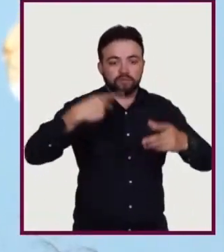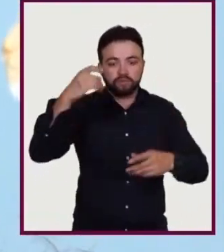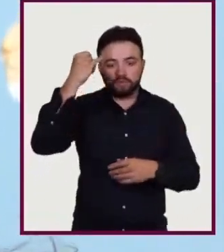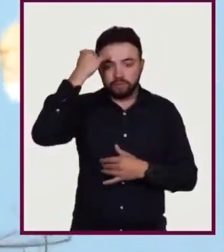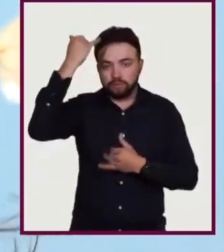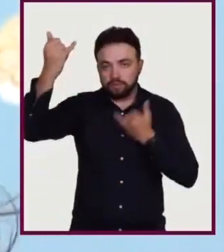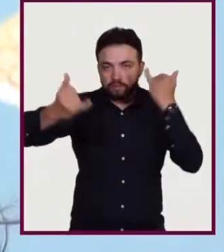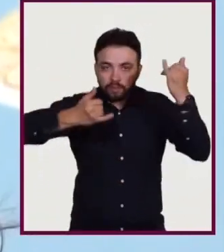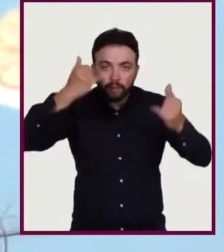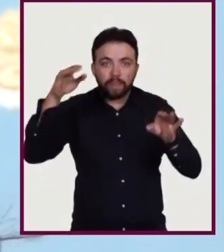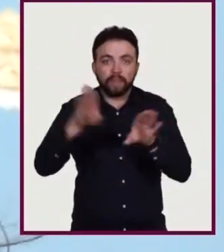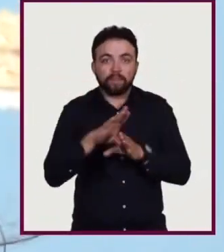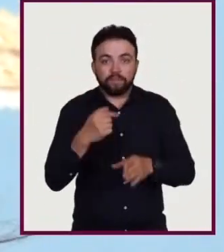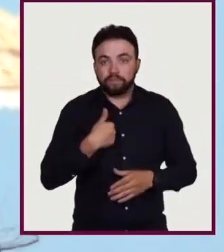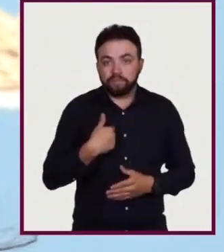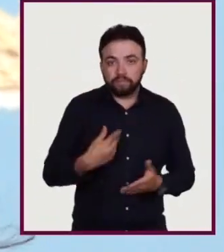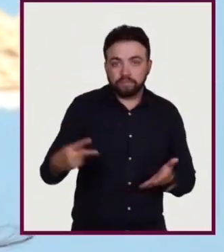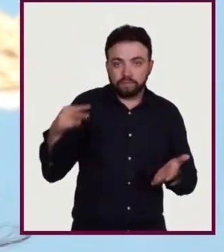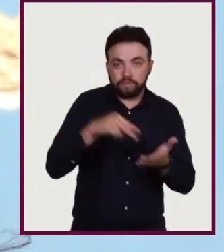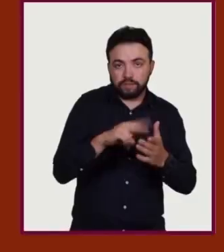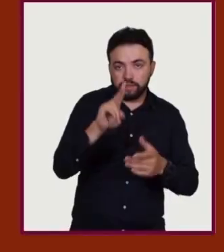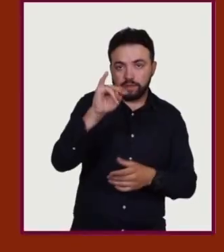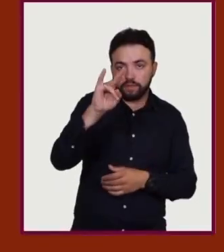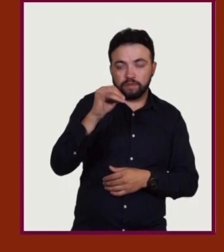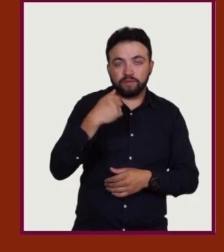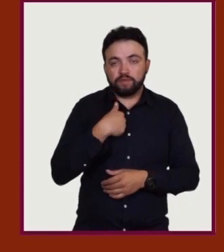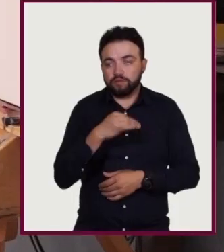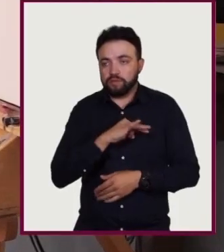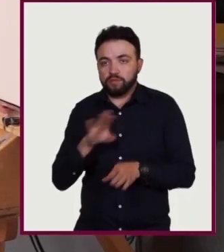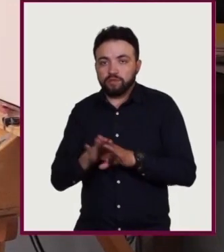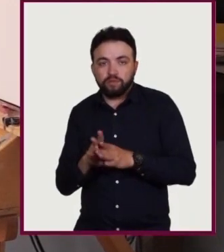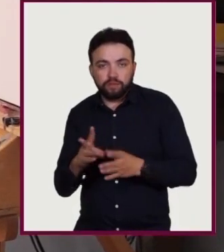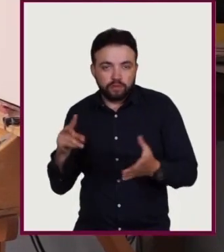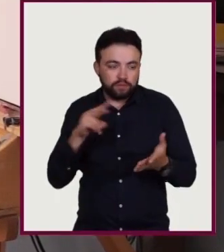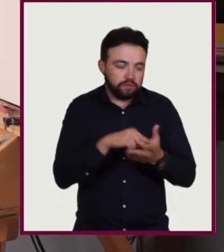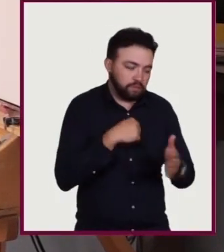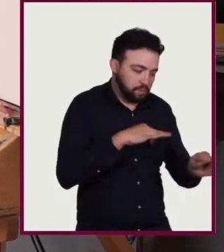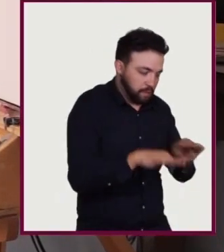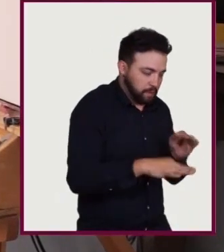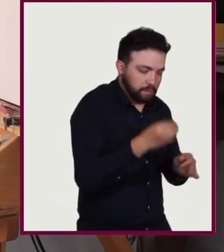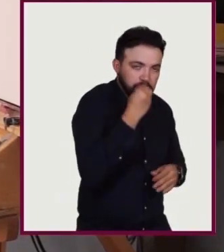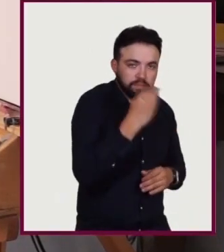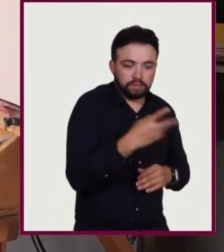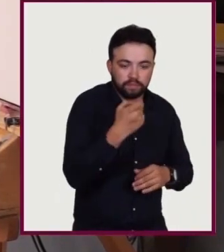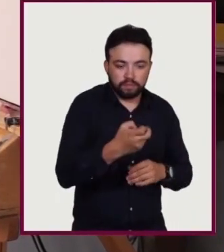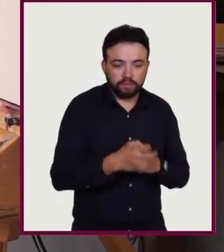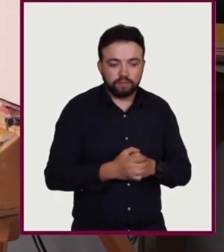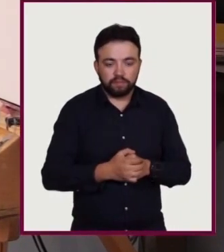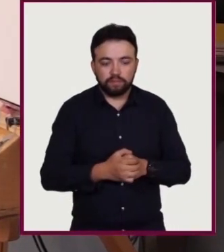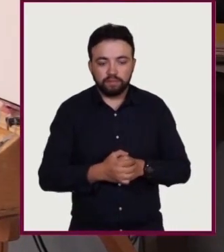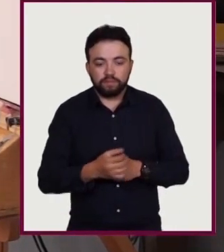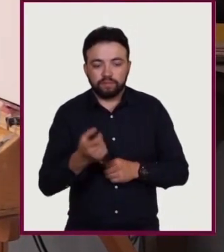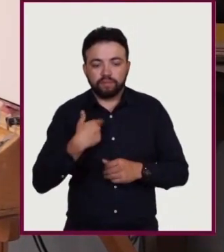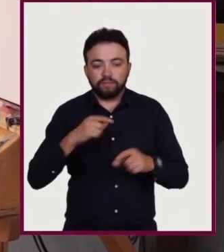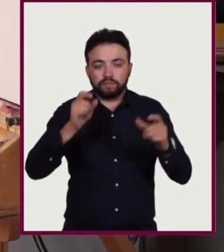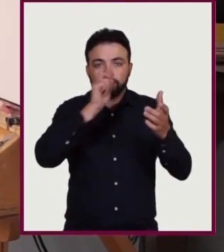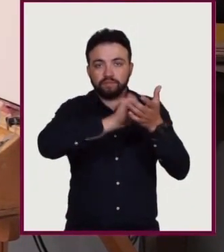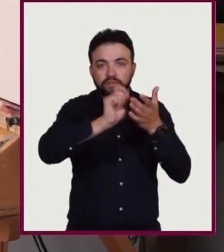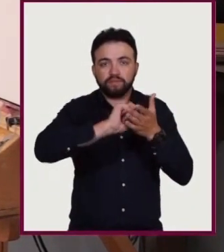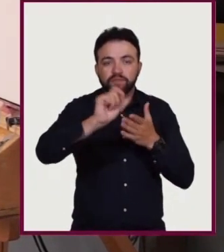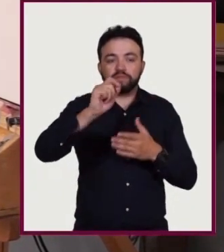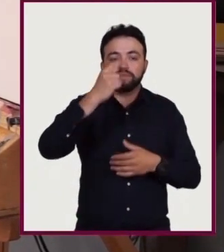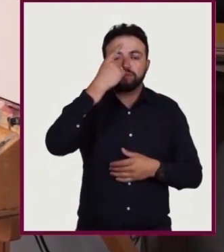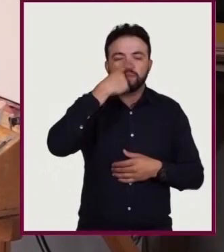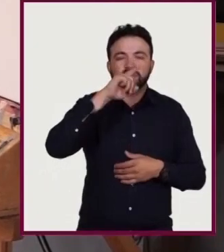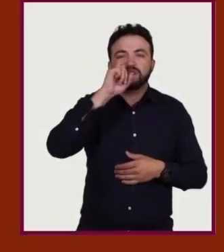tocó vivir, representarlo en mi trabajo. Elegí la memética como plataforma para mis obras